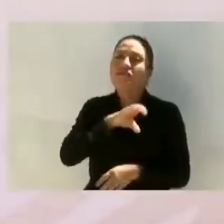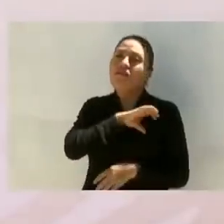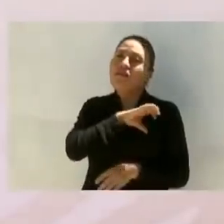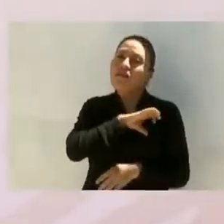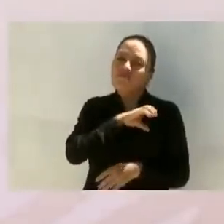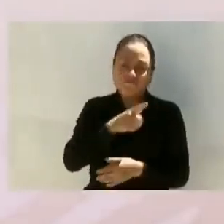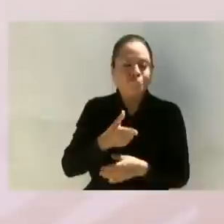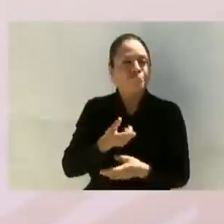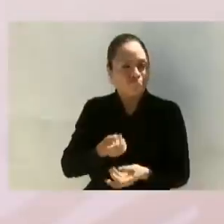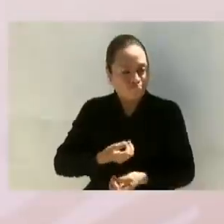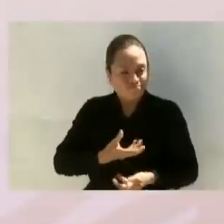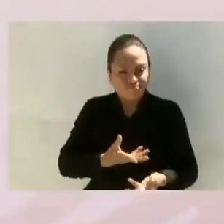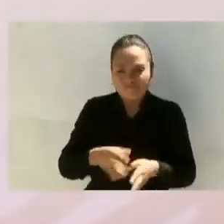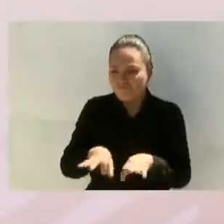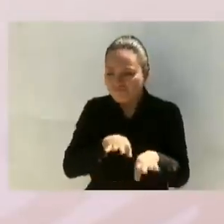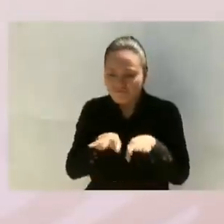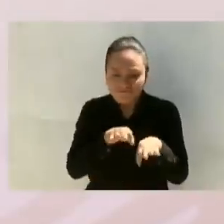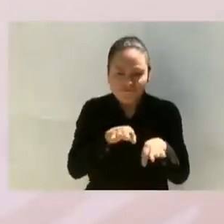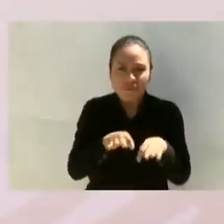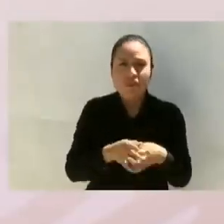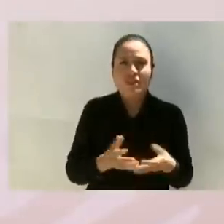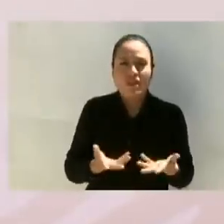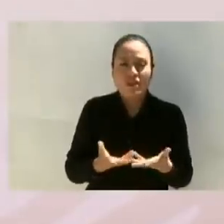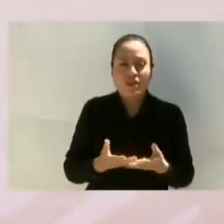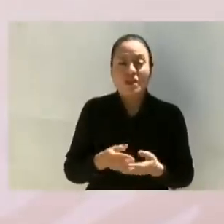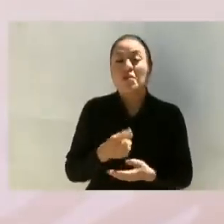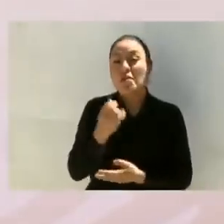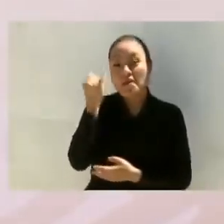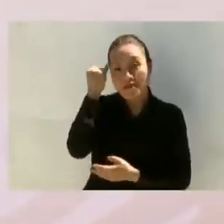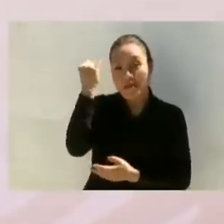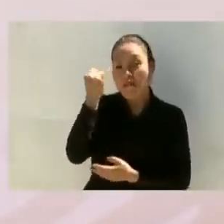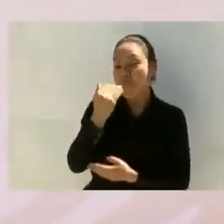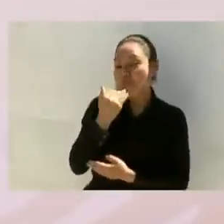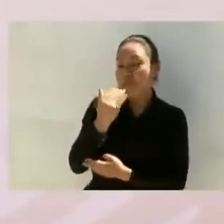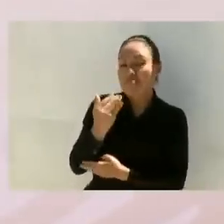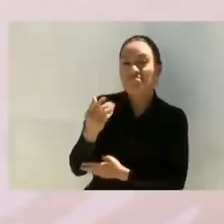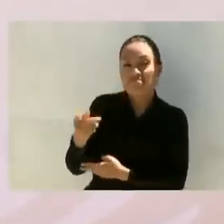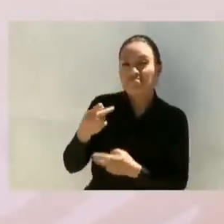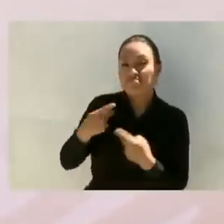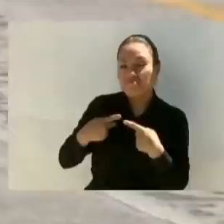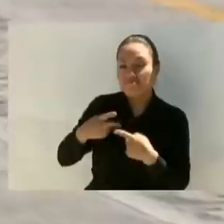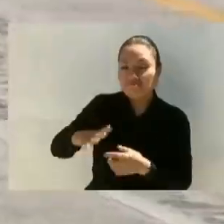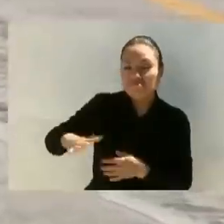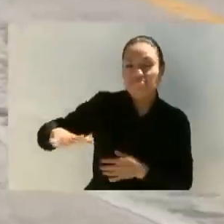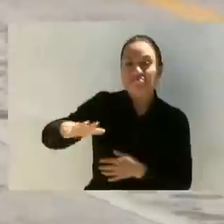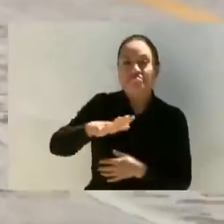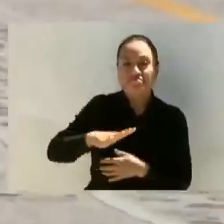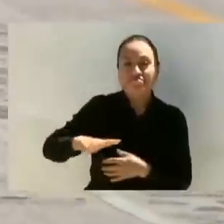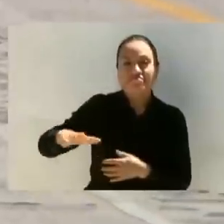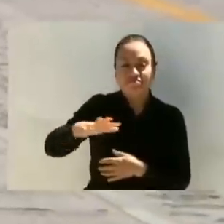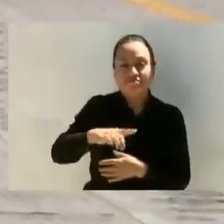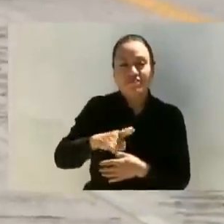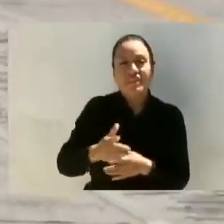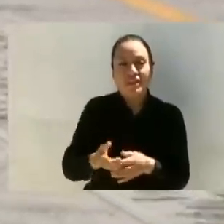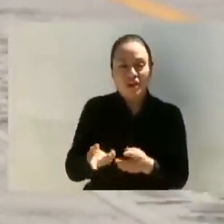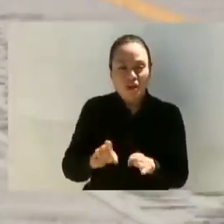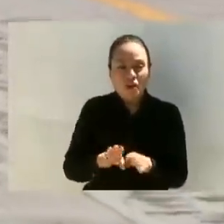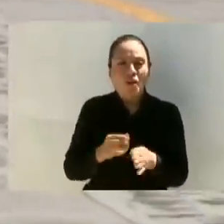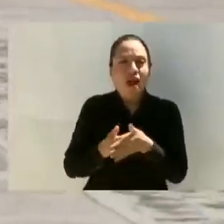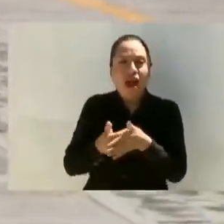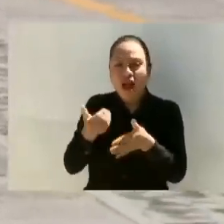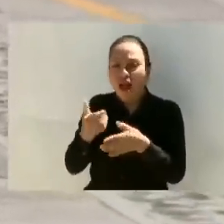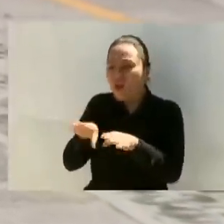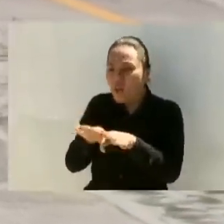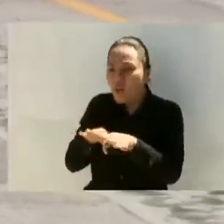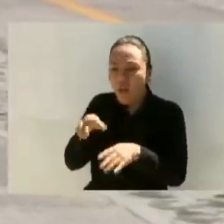y con mucha creatividad. La colocación desde la selección